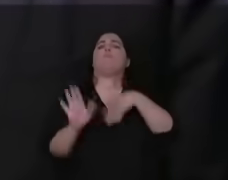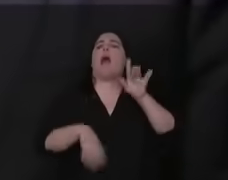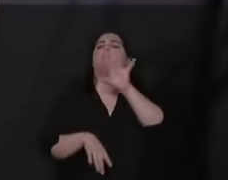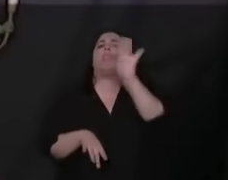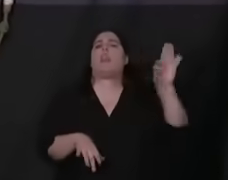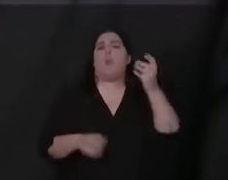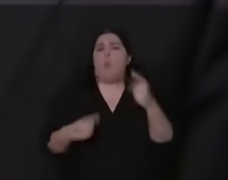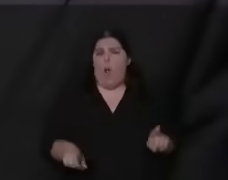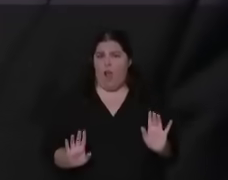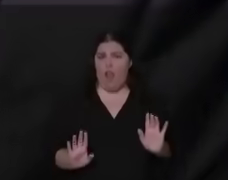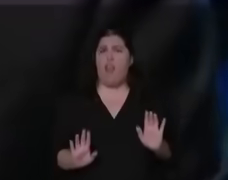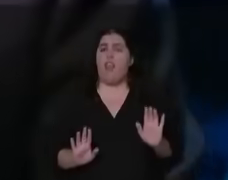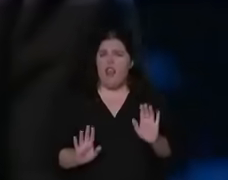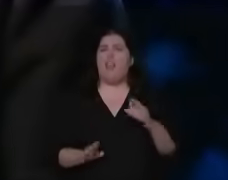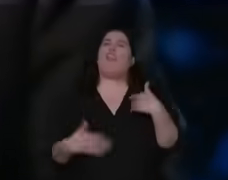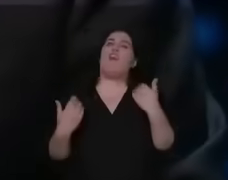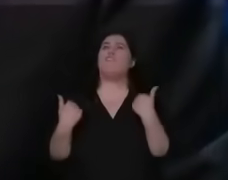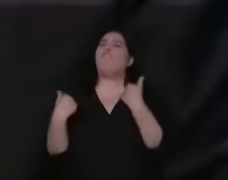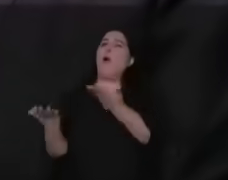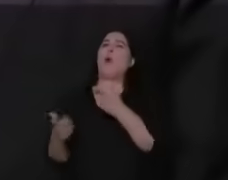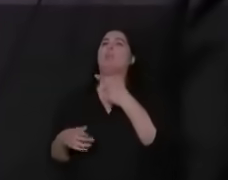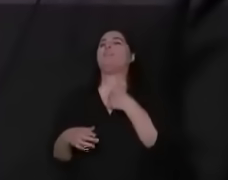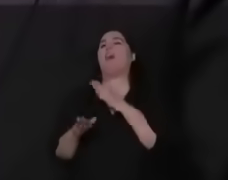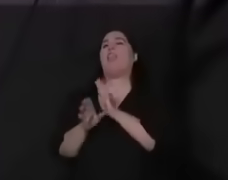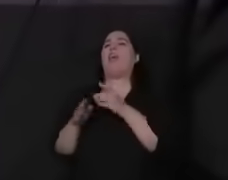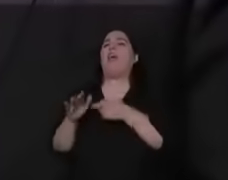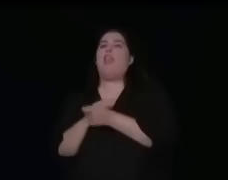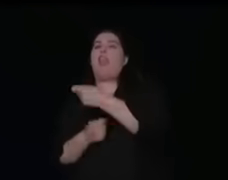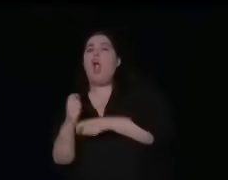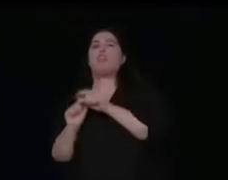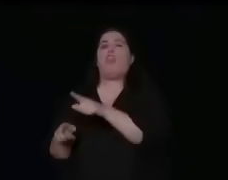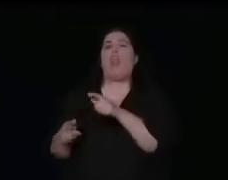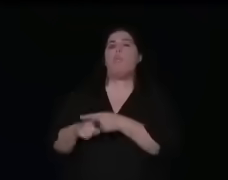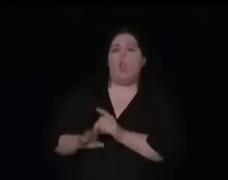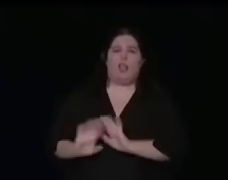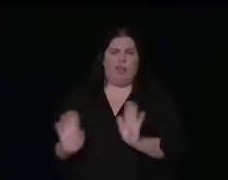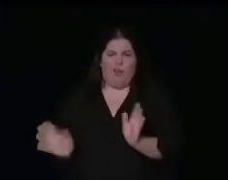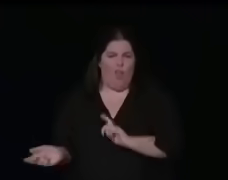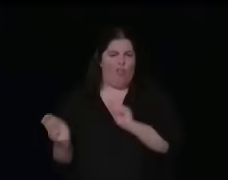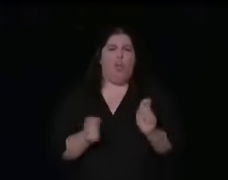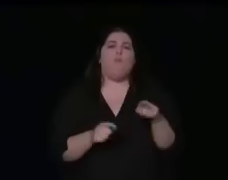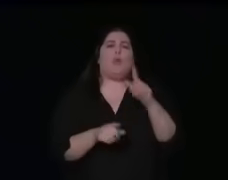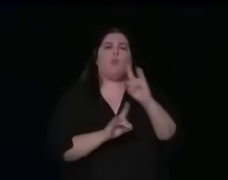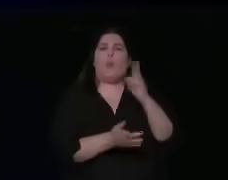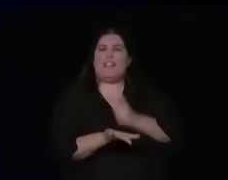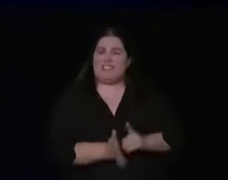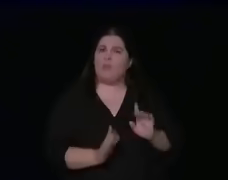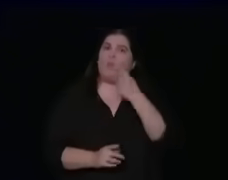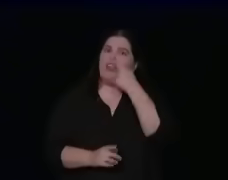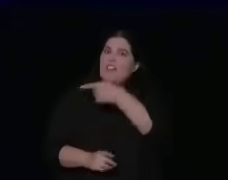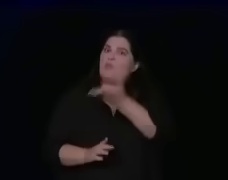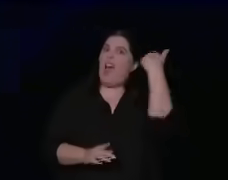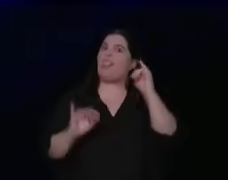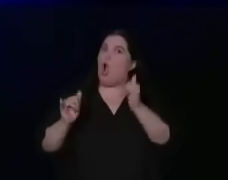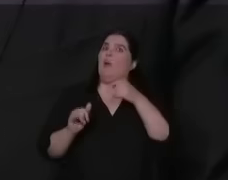asistir en lugar a la oferta y los curos de la política Pero además Qué interesante porque están los videos de Cuando vos eras